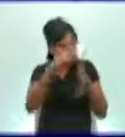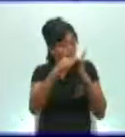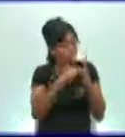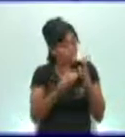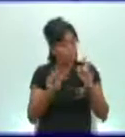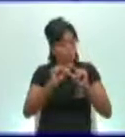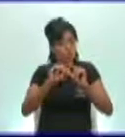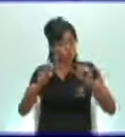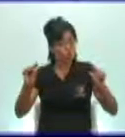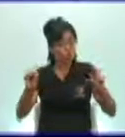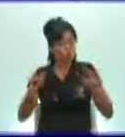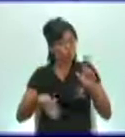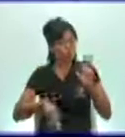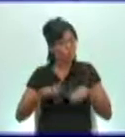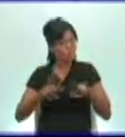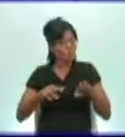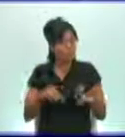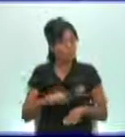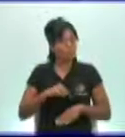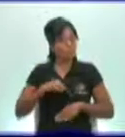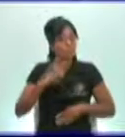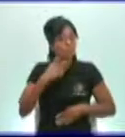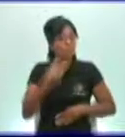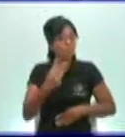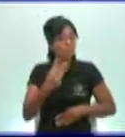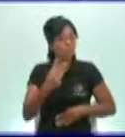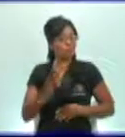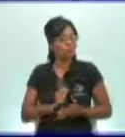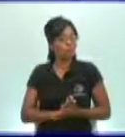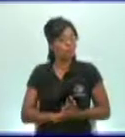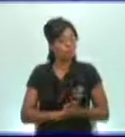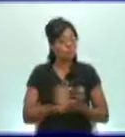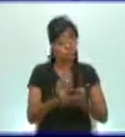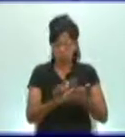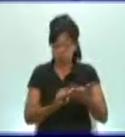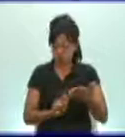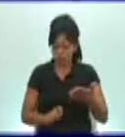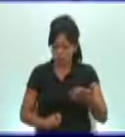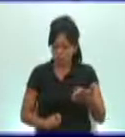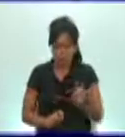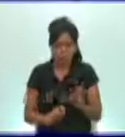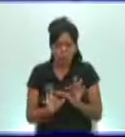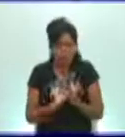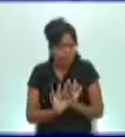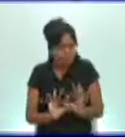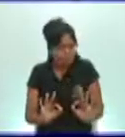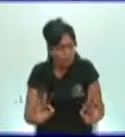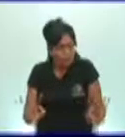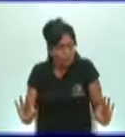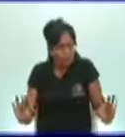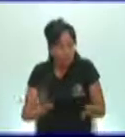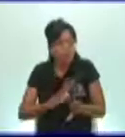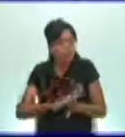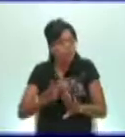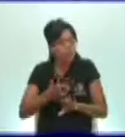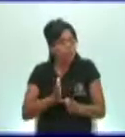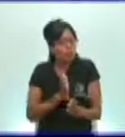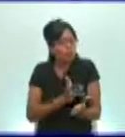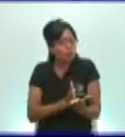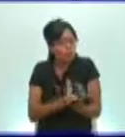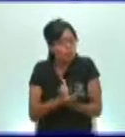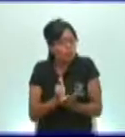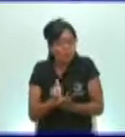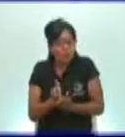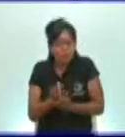la actitud del hablante. Cópienlo en su libreta, todo bien clarito, para que después puedan continuar profundizando